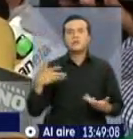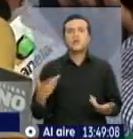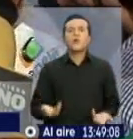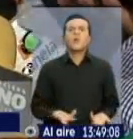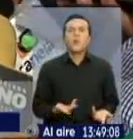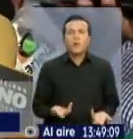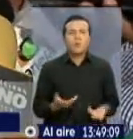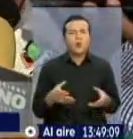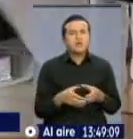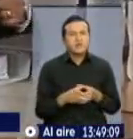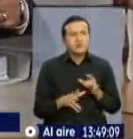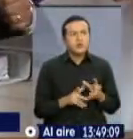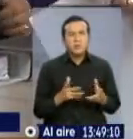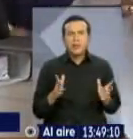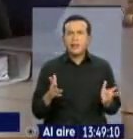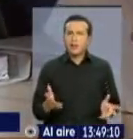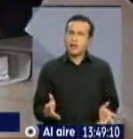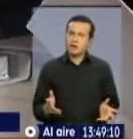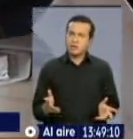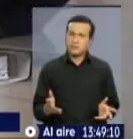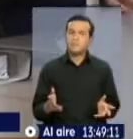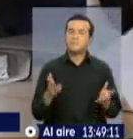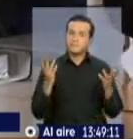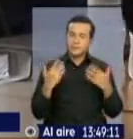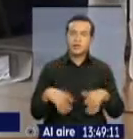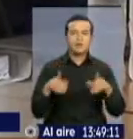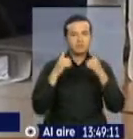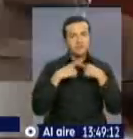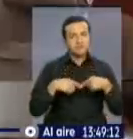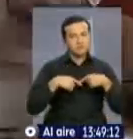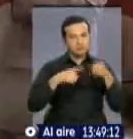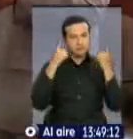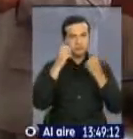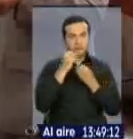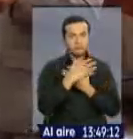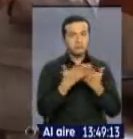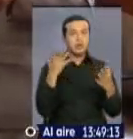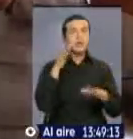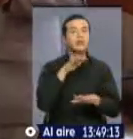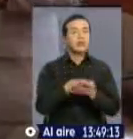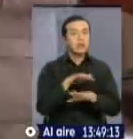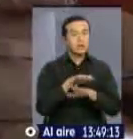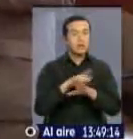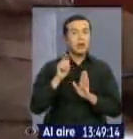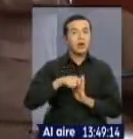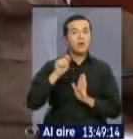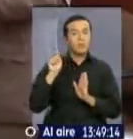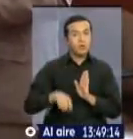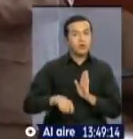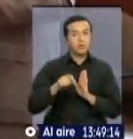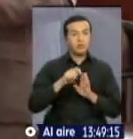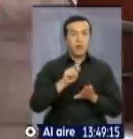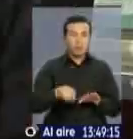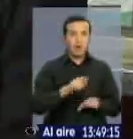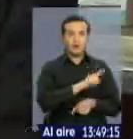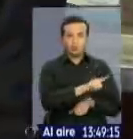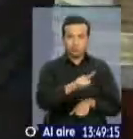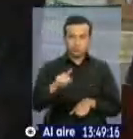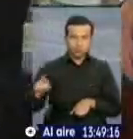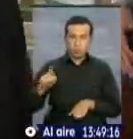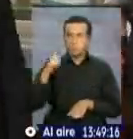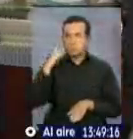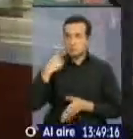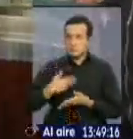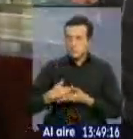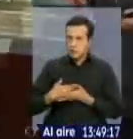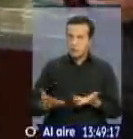de esta asociación ilícita. De esta forma concluyó el anuncio probatorio, y en horas de la tarde los abogados presentarán sus alegatos. La